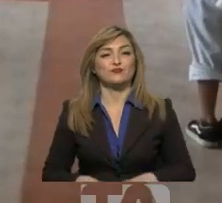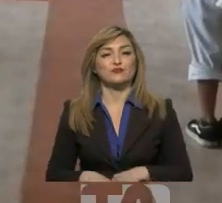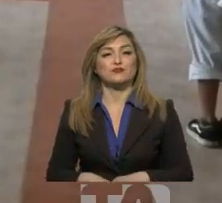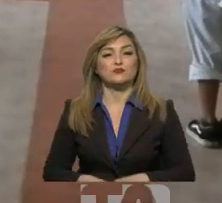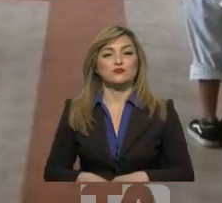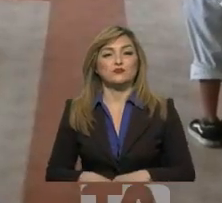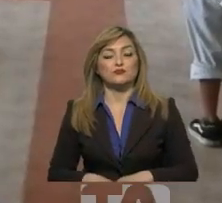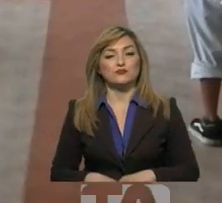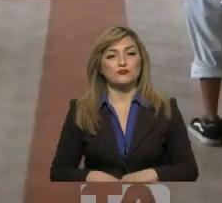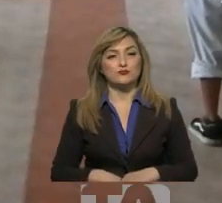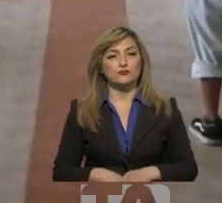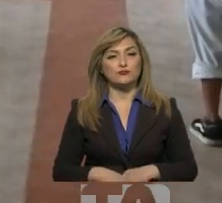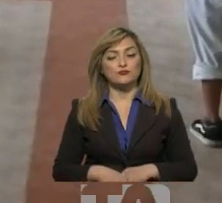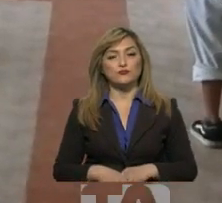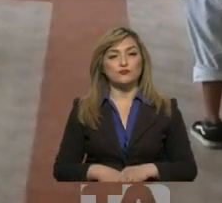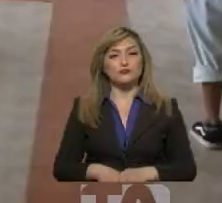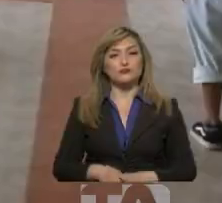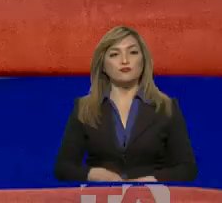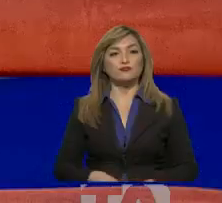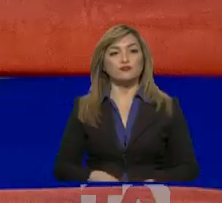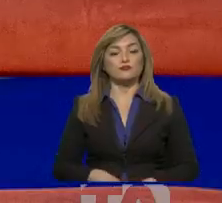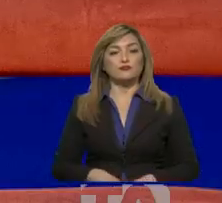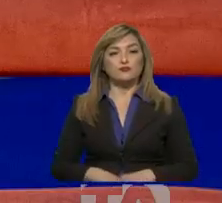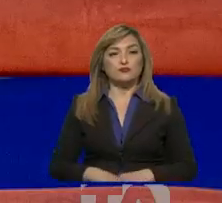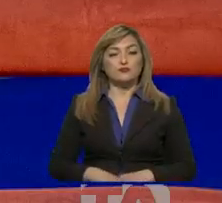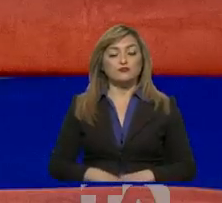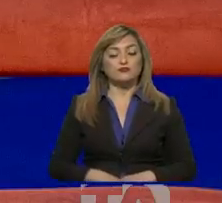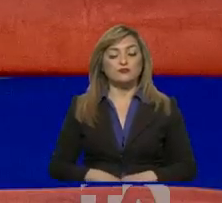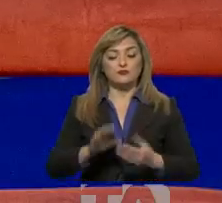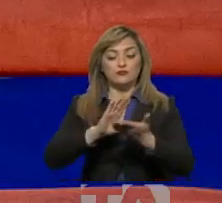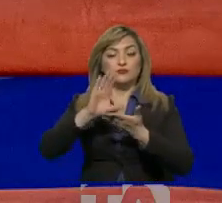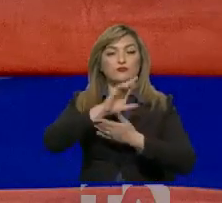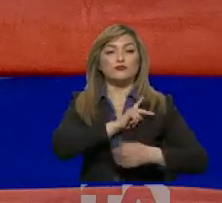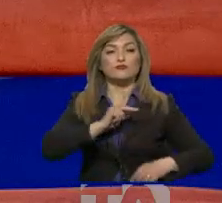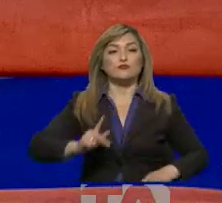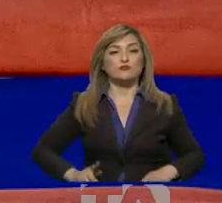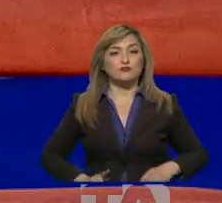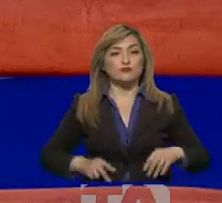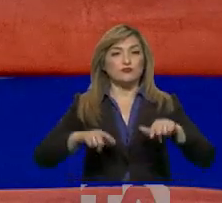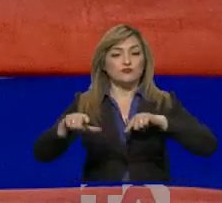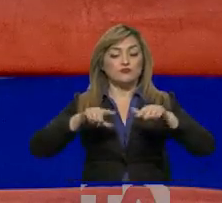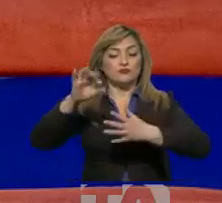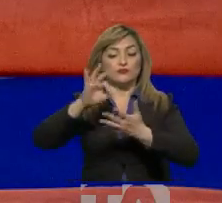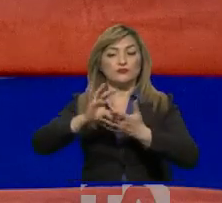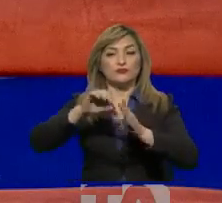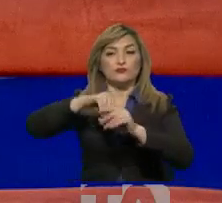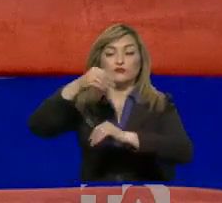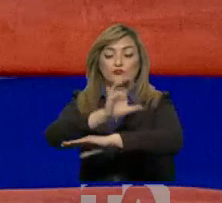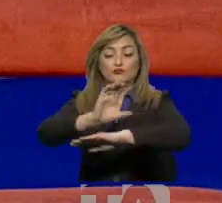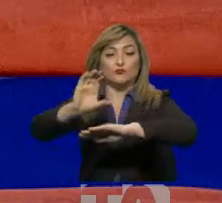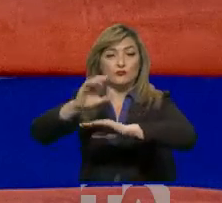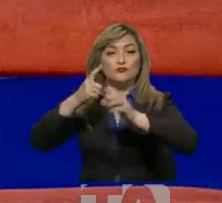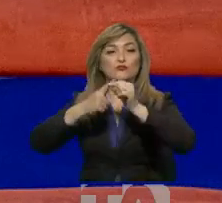Santiago, Wilson Cabrera, 24 horas. Colegios particulares que se encuentran en las zonas rurales de Quito